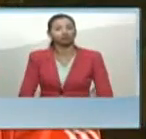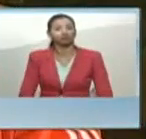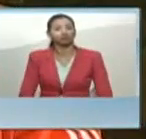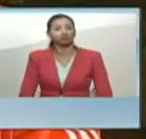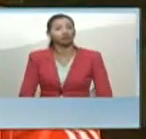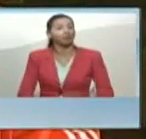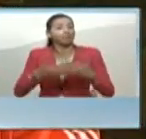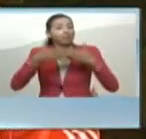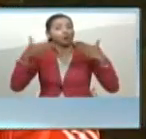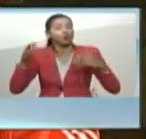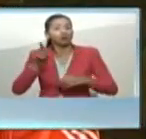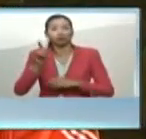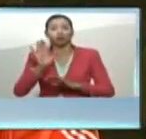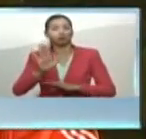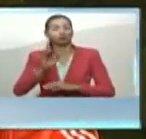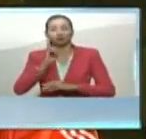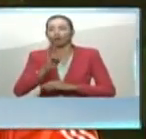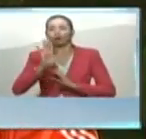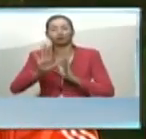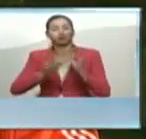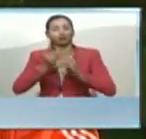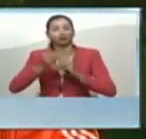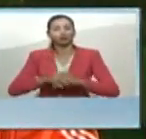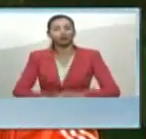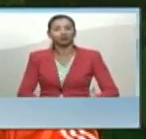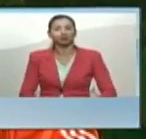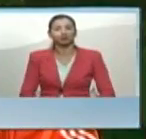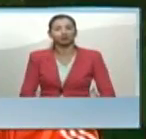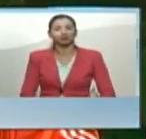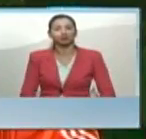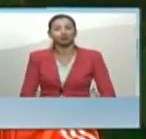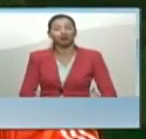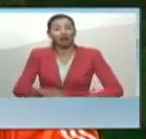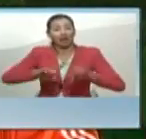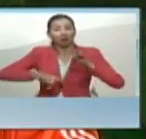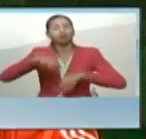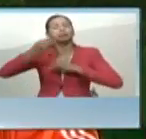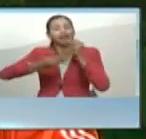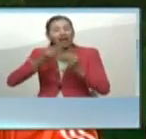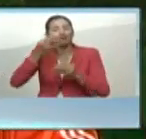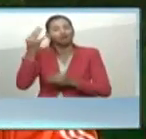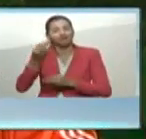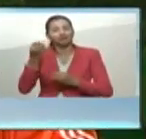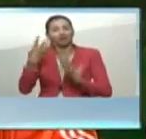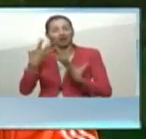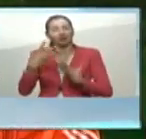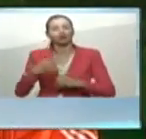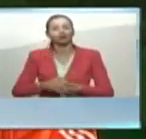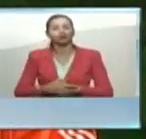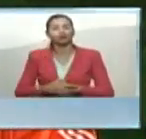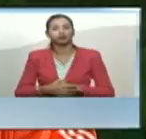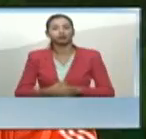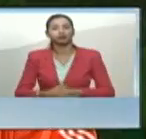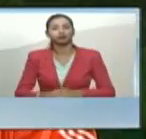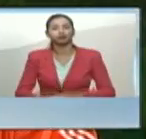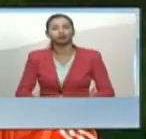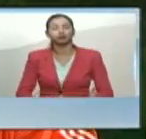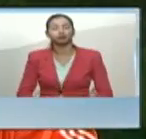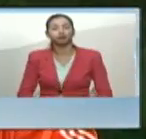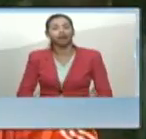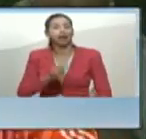poder popular. Para eso son los consejos presidenciales, para que las cosas se hagan, para que las cosas lleguen a quien tiene que